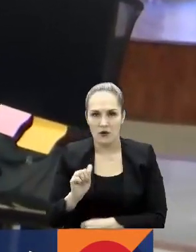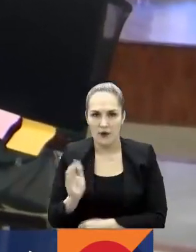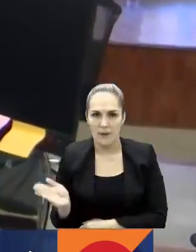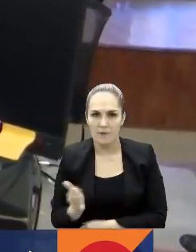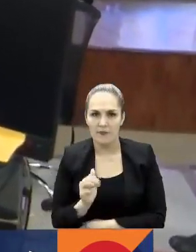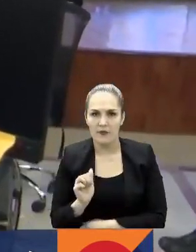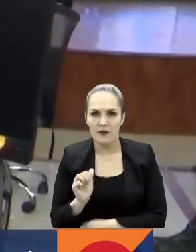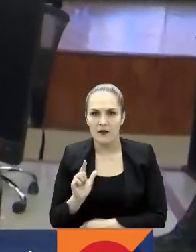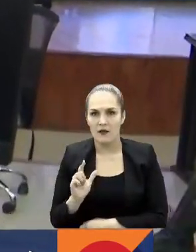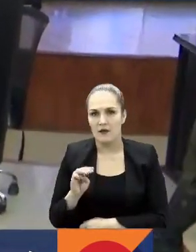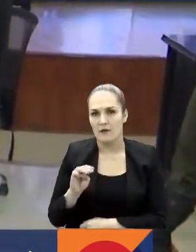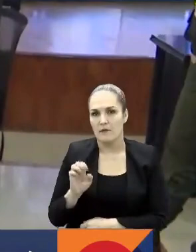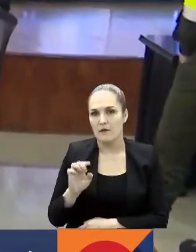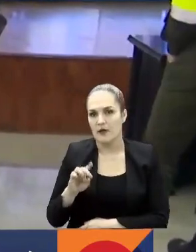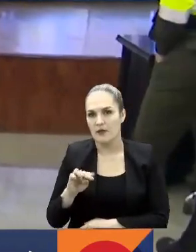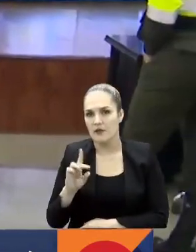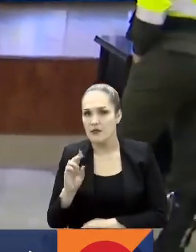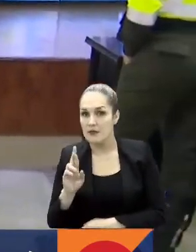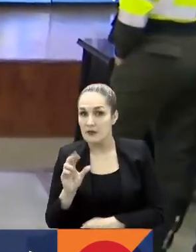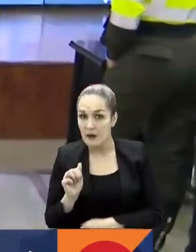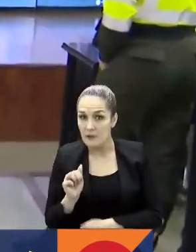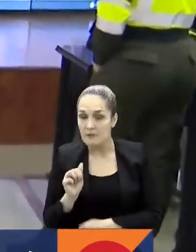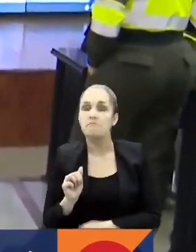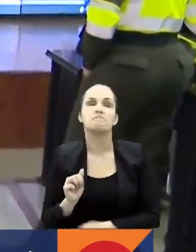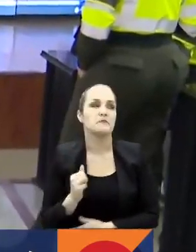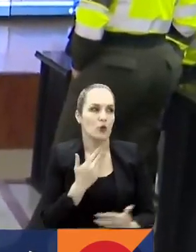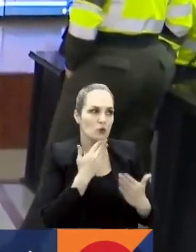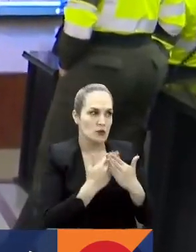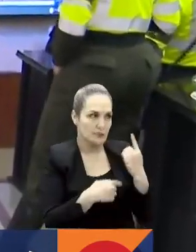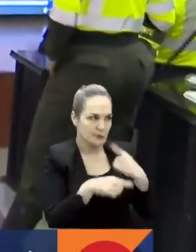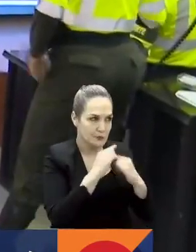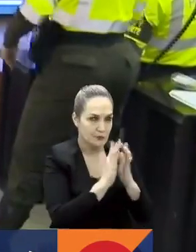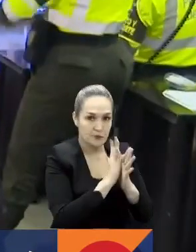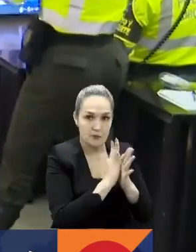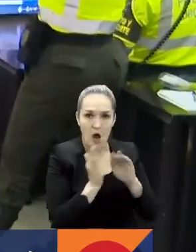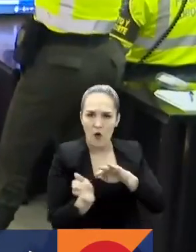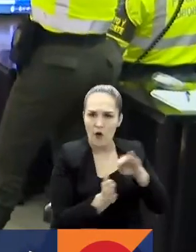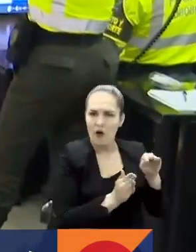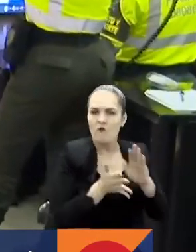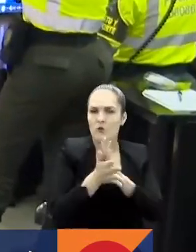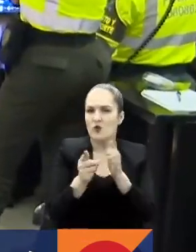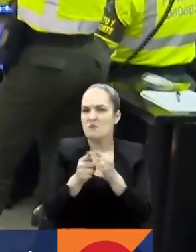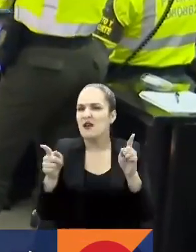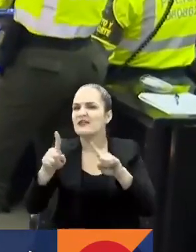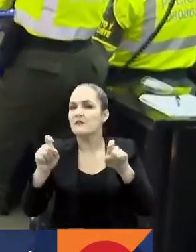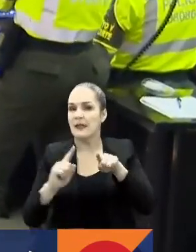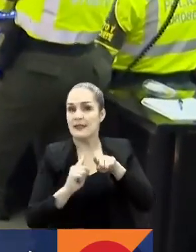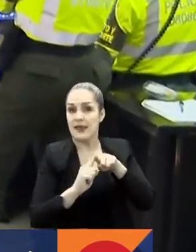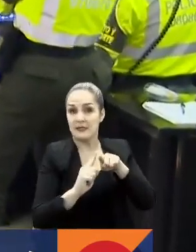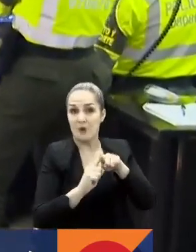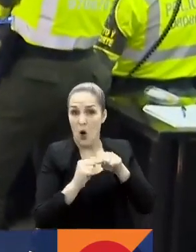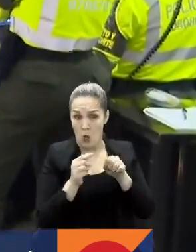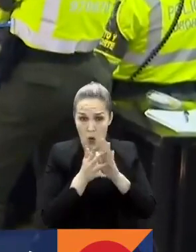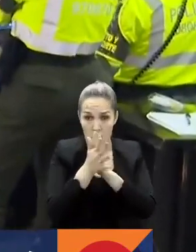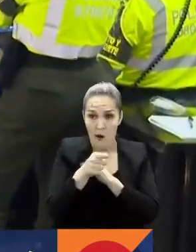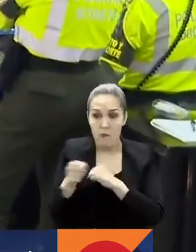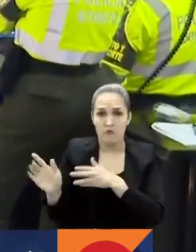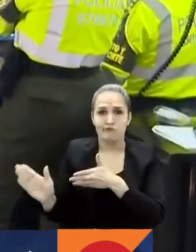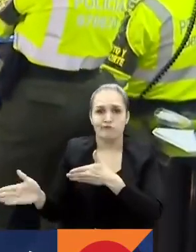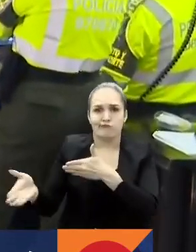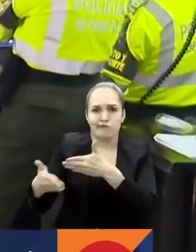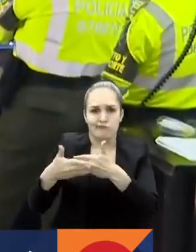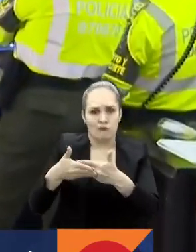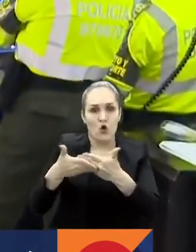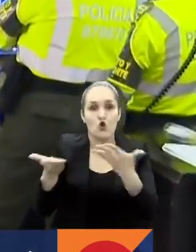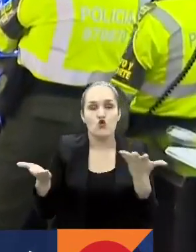yo también a esta hora les comparto información de servicio del sistema Transmilenio. No se presta servicio de alimentación en el